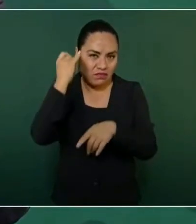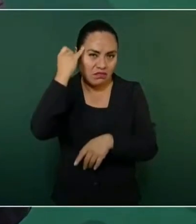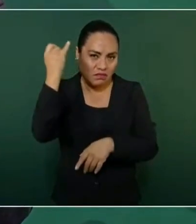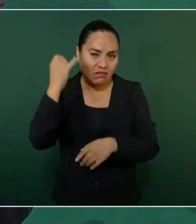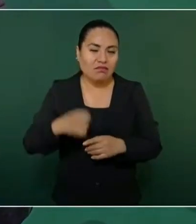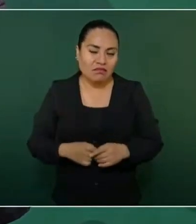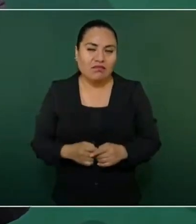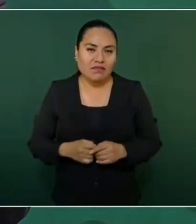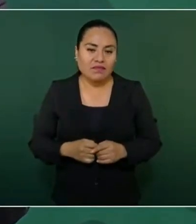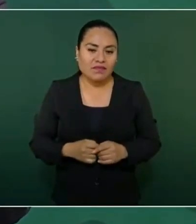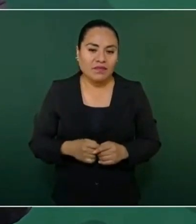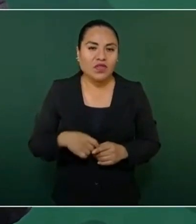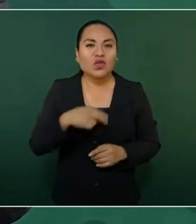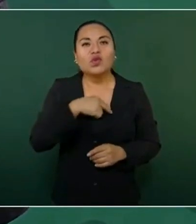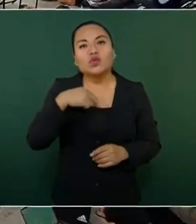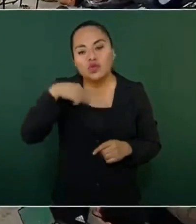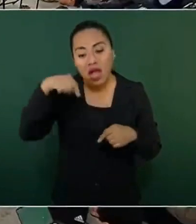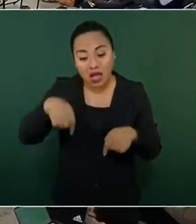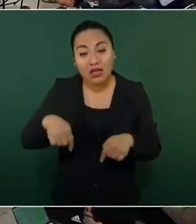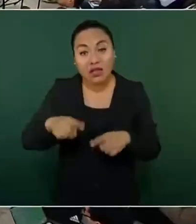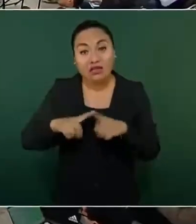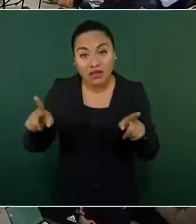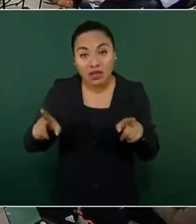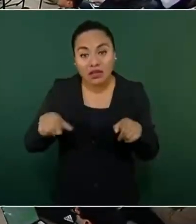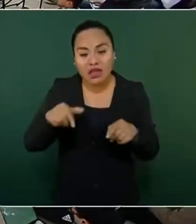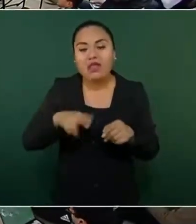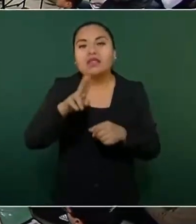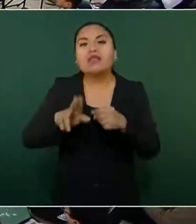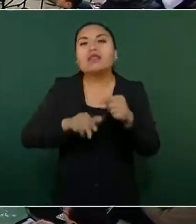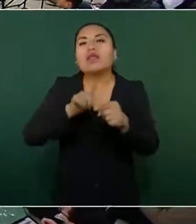recursos naturales,